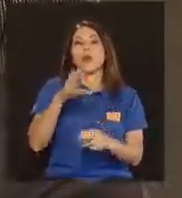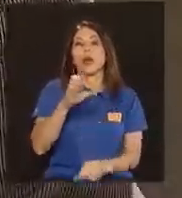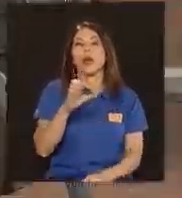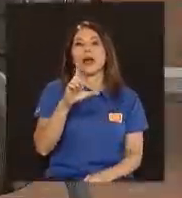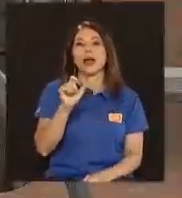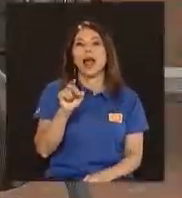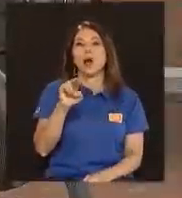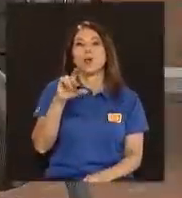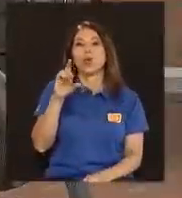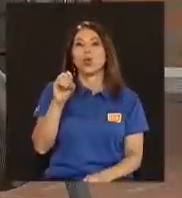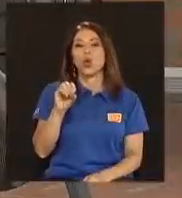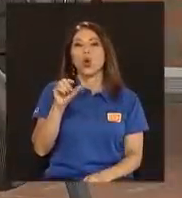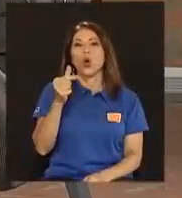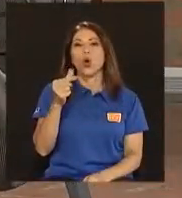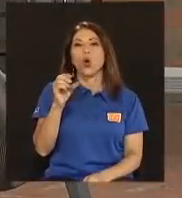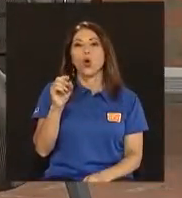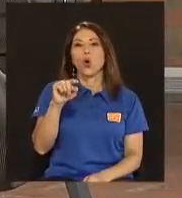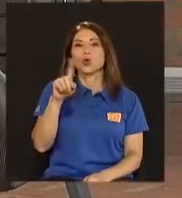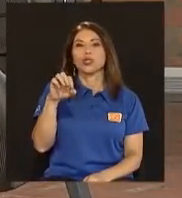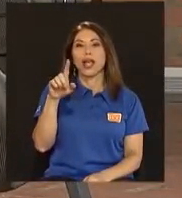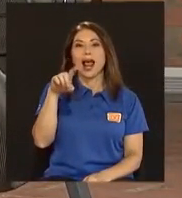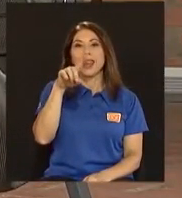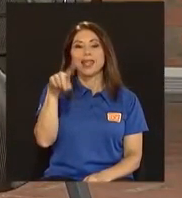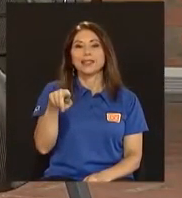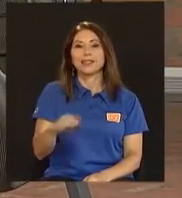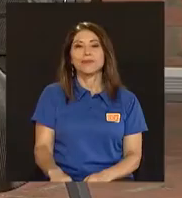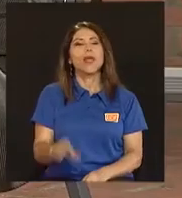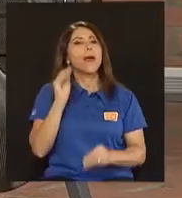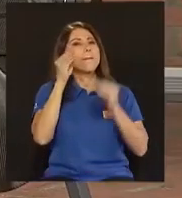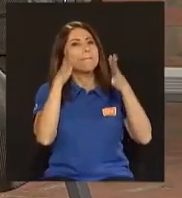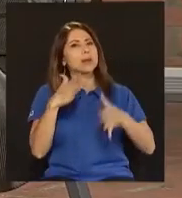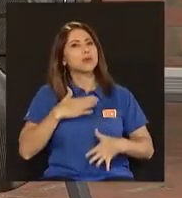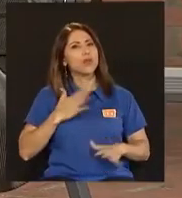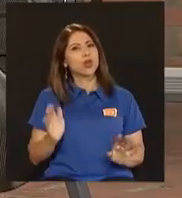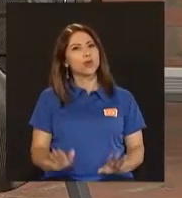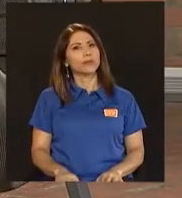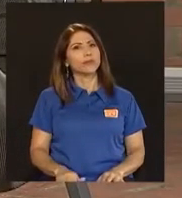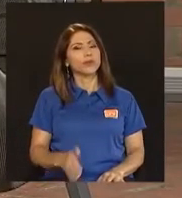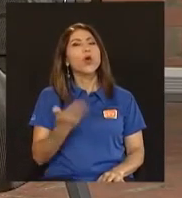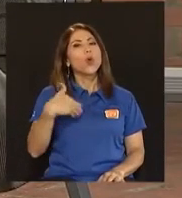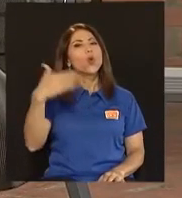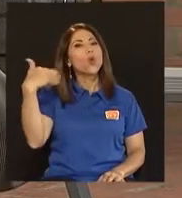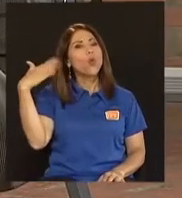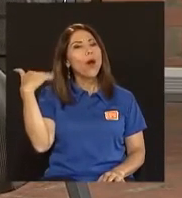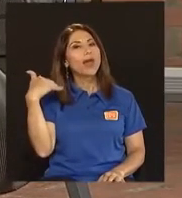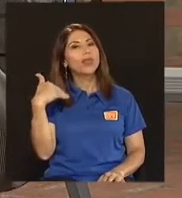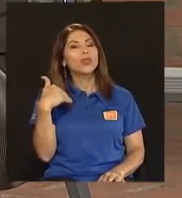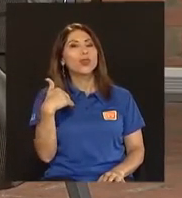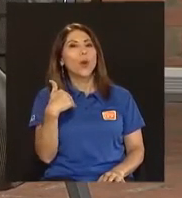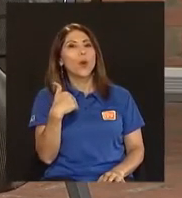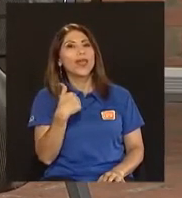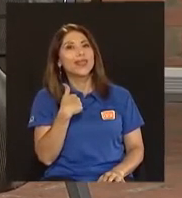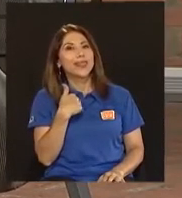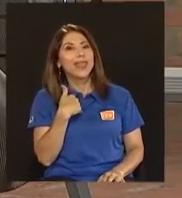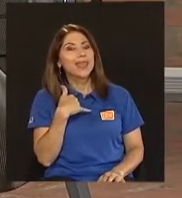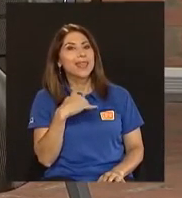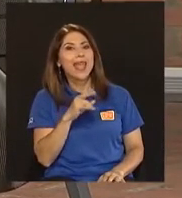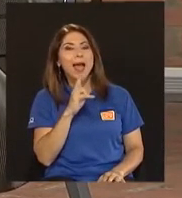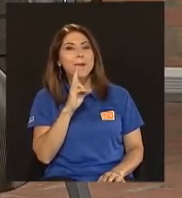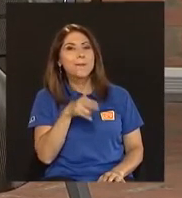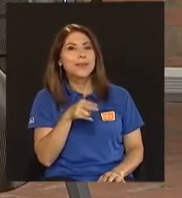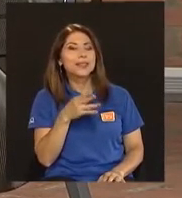también, tengo el honor de compartir ese gusto. Cuando tenía la misma mosca que sigue teniendo ahora, correcto.